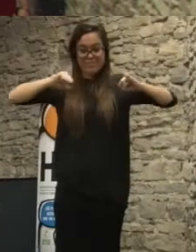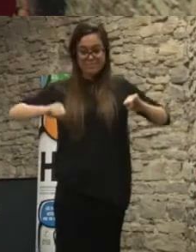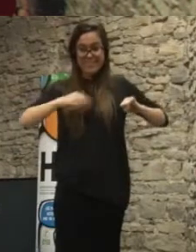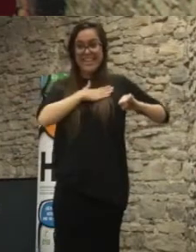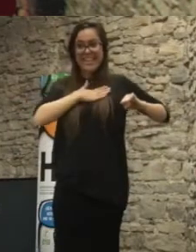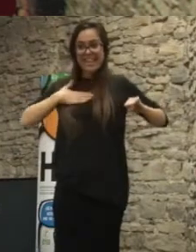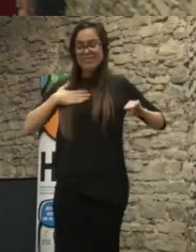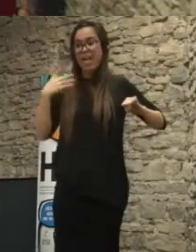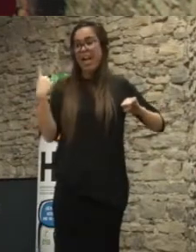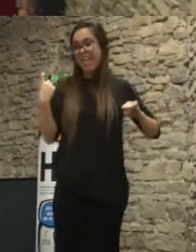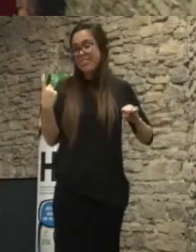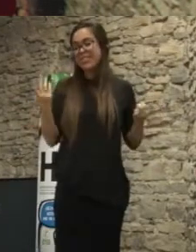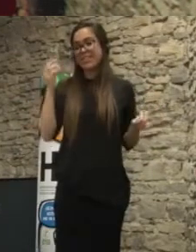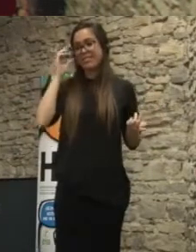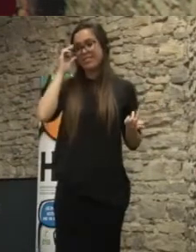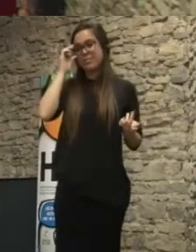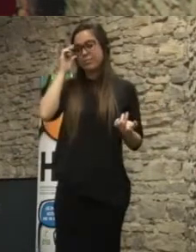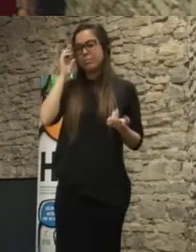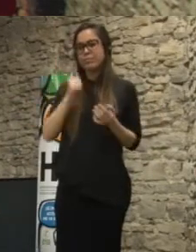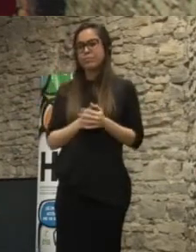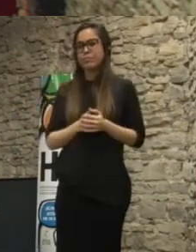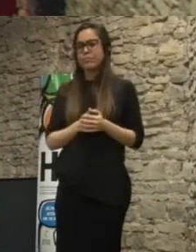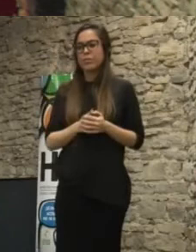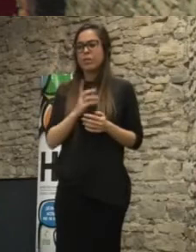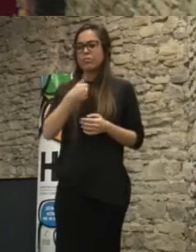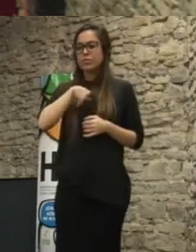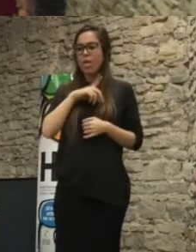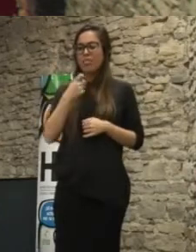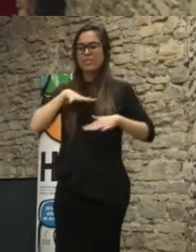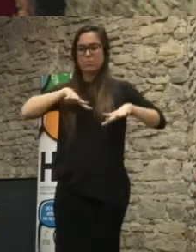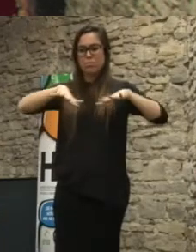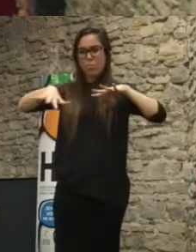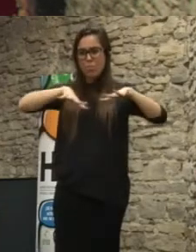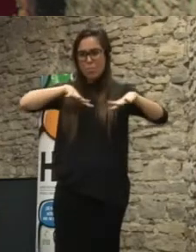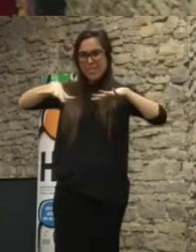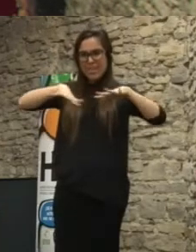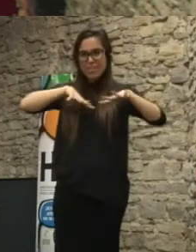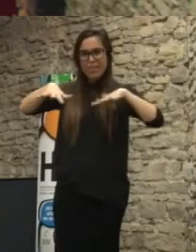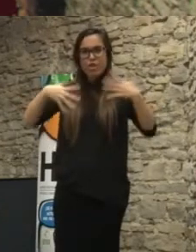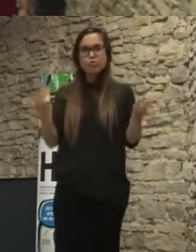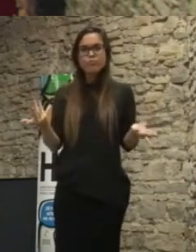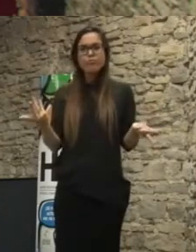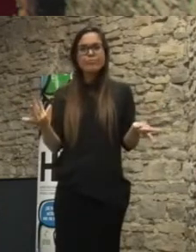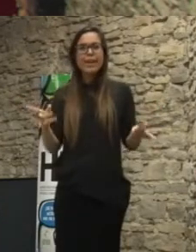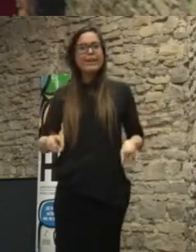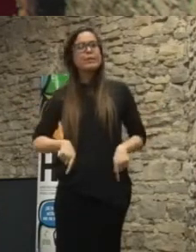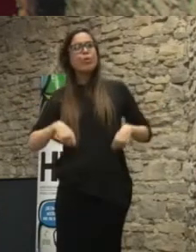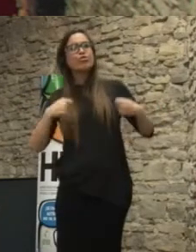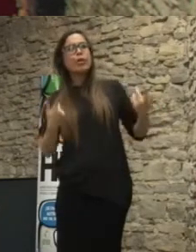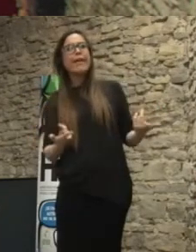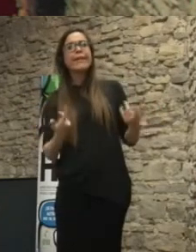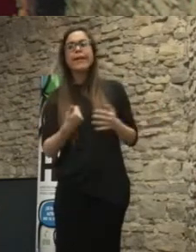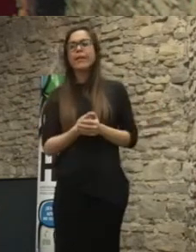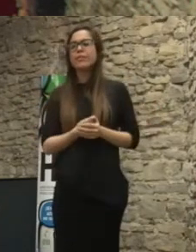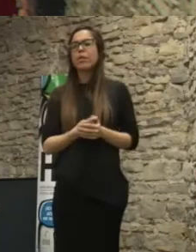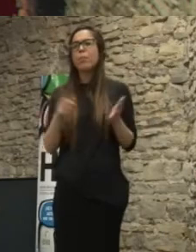queremos fortalecer más allá de esta movilización espontánea, de esta movilización muchas